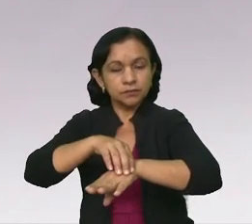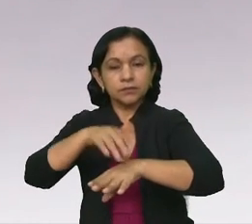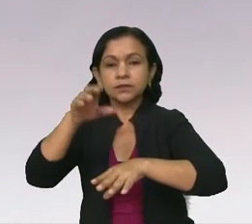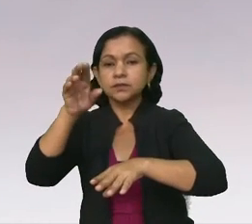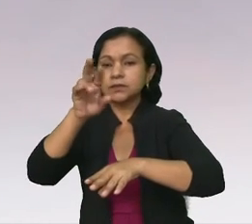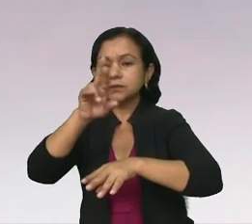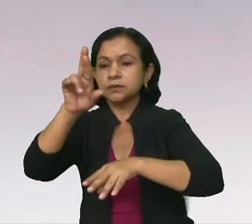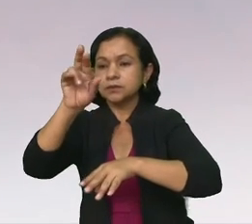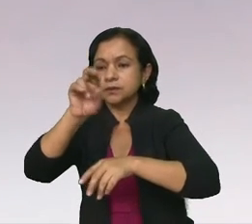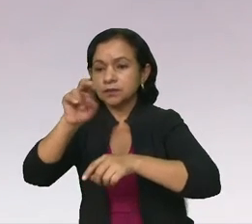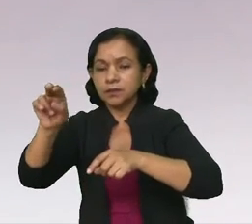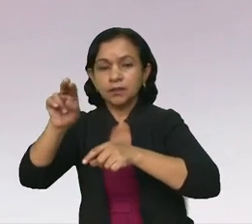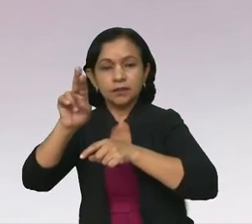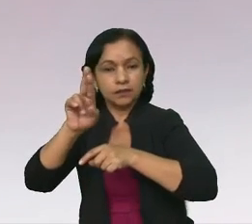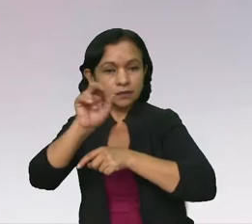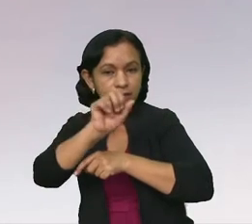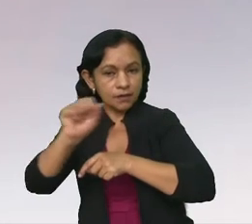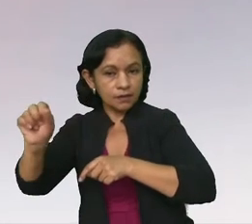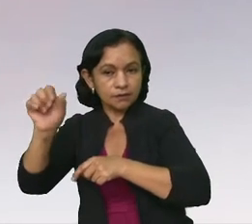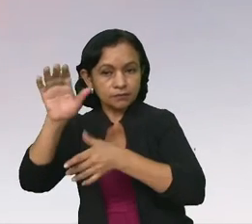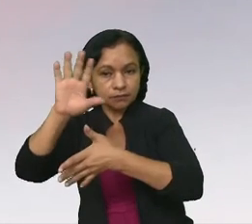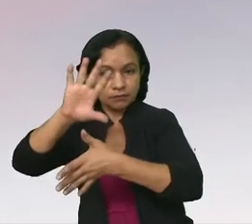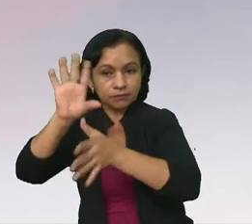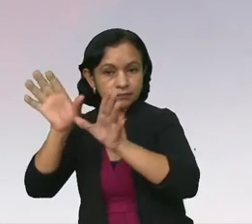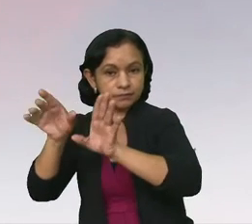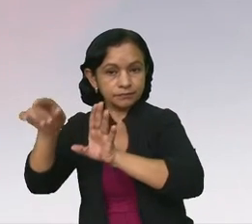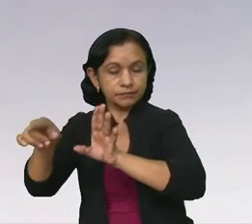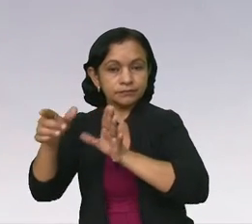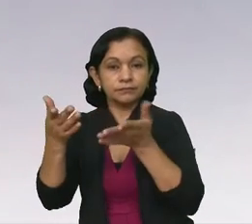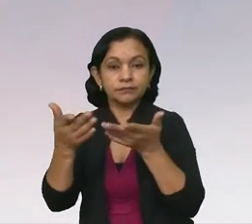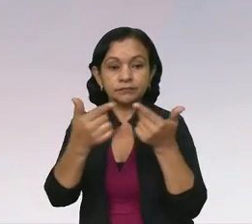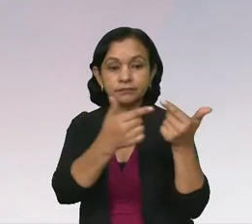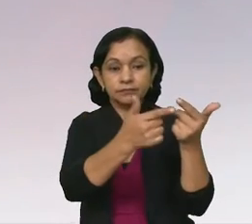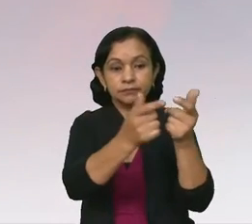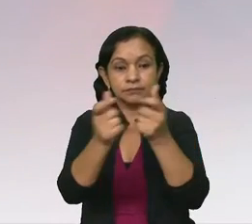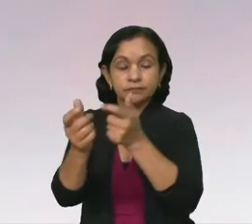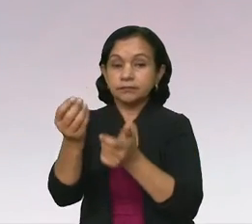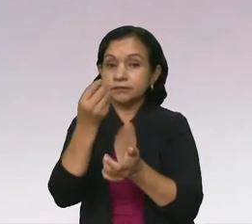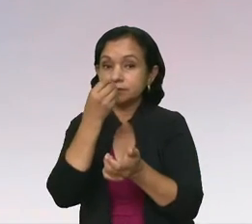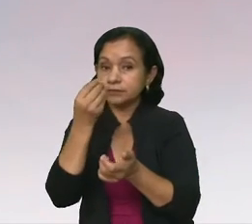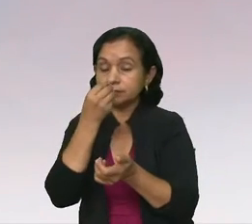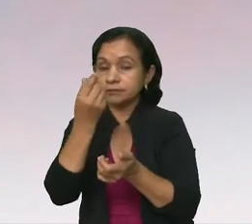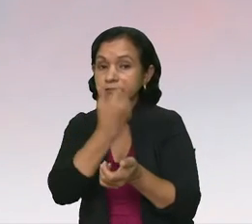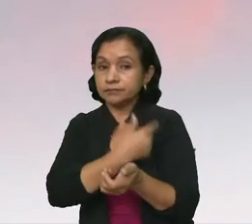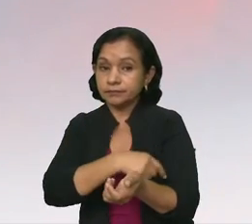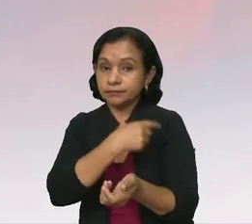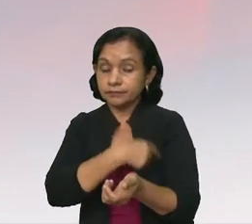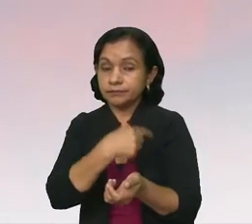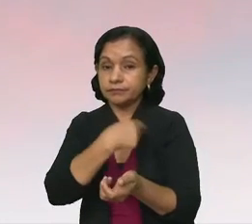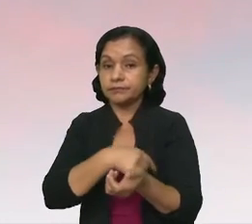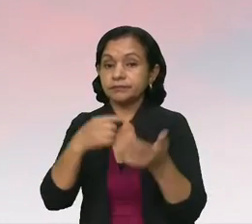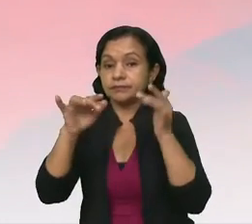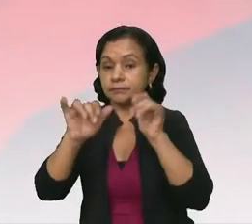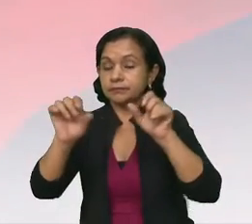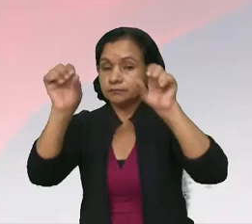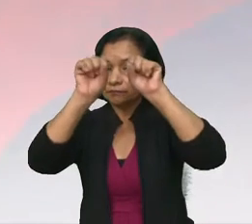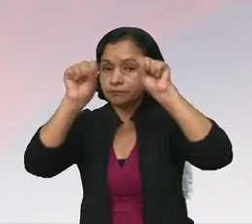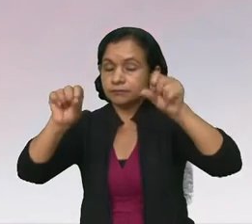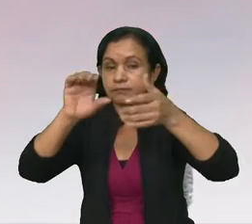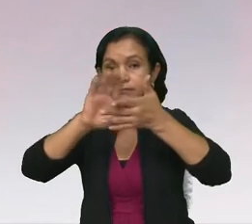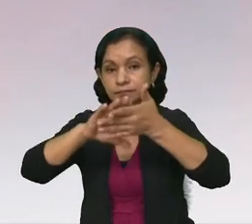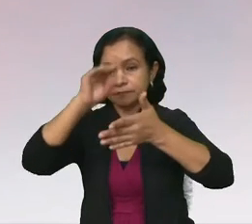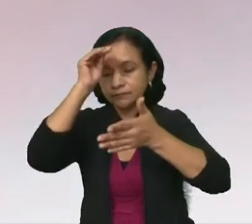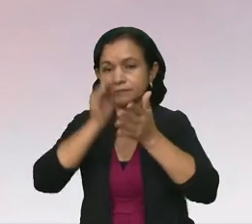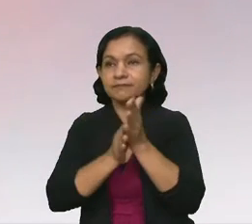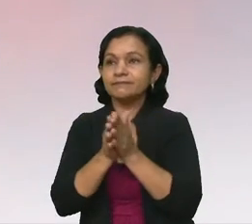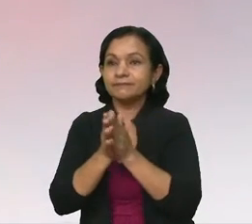Caribe Norte y Sur. Y bueno, los comités de alimentación escolar que han sido capacitados y están